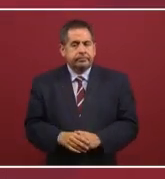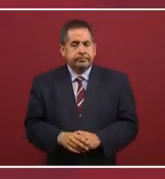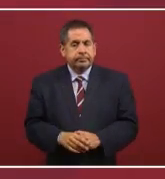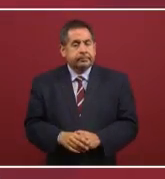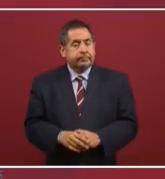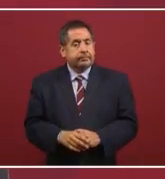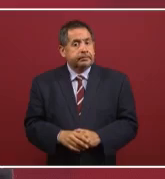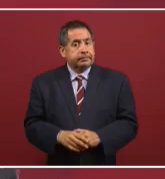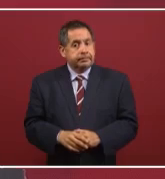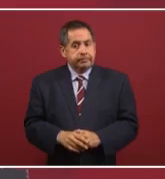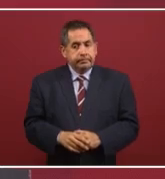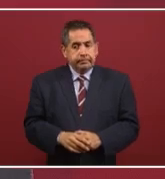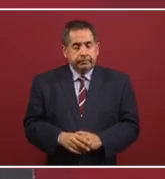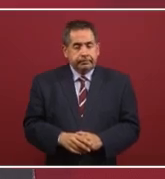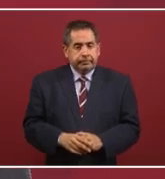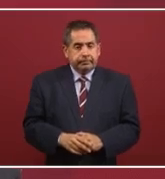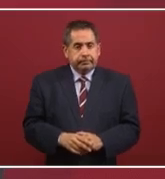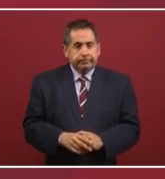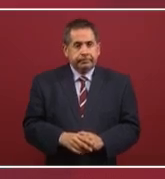se